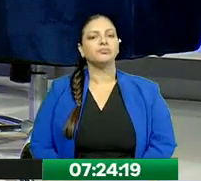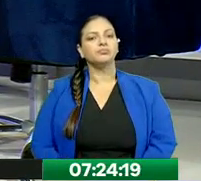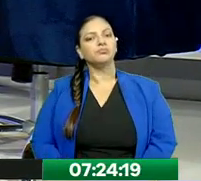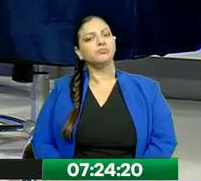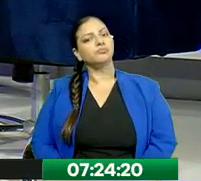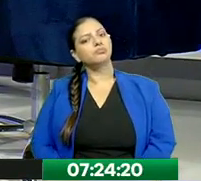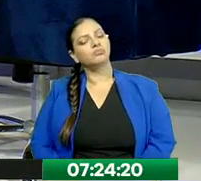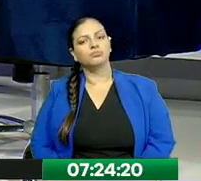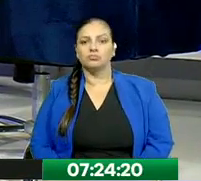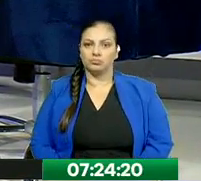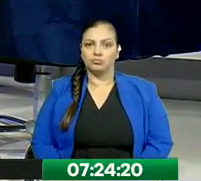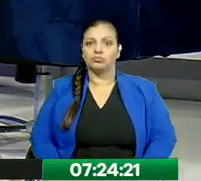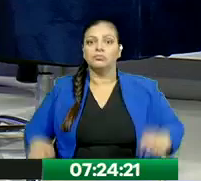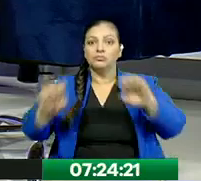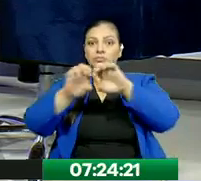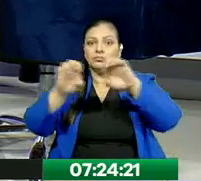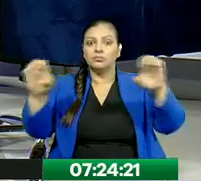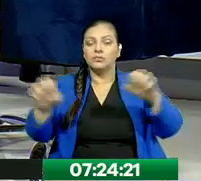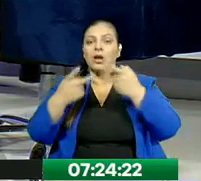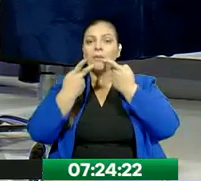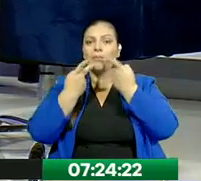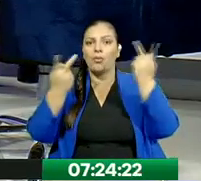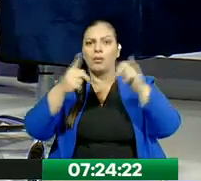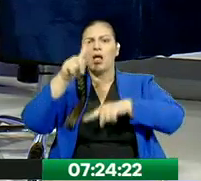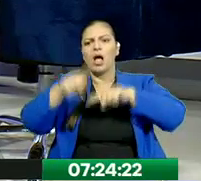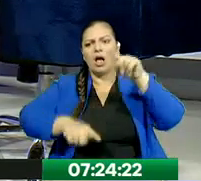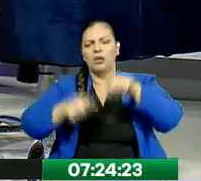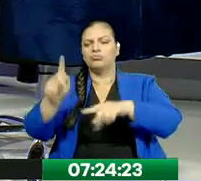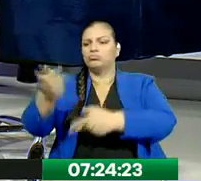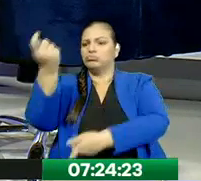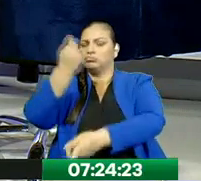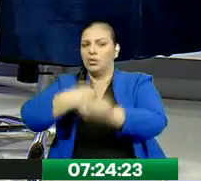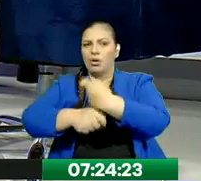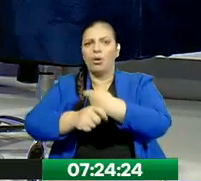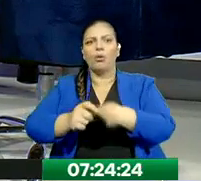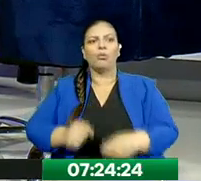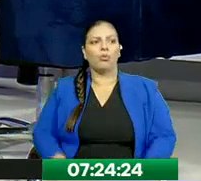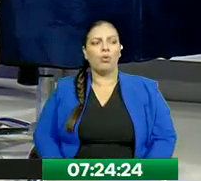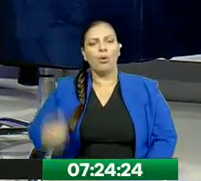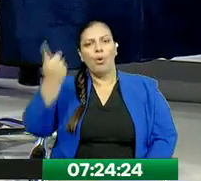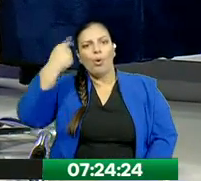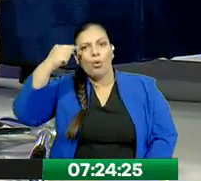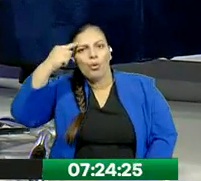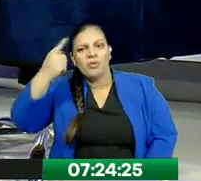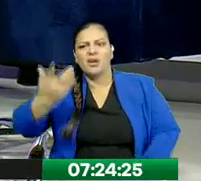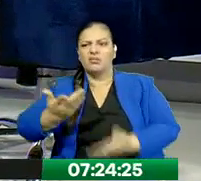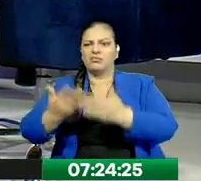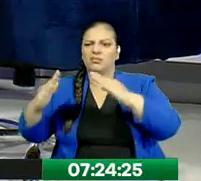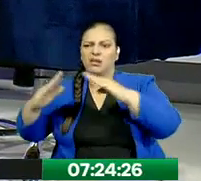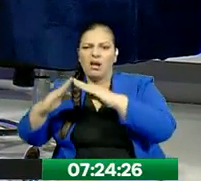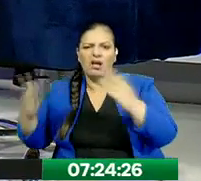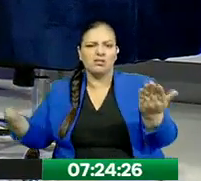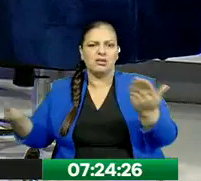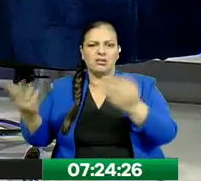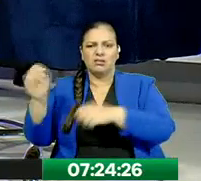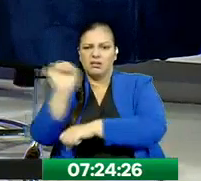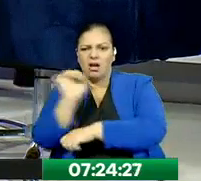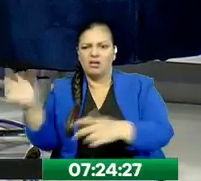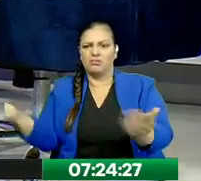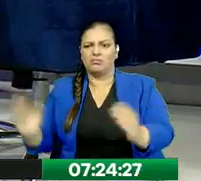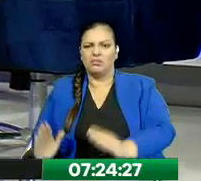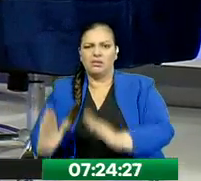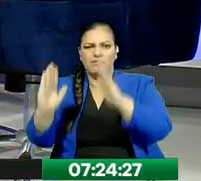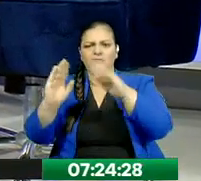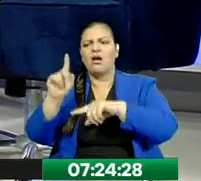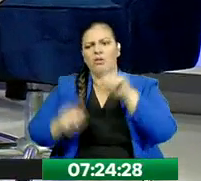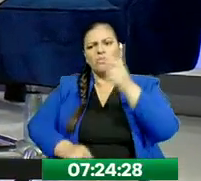empresas públicas. Venta de algunos activos del Estado. No tiene nada que ver con la concesión. No es concesión, porque en la concesión usted